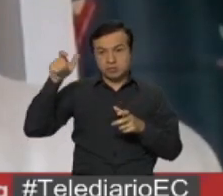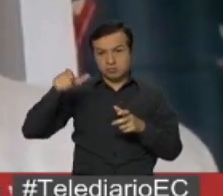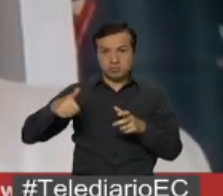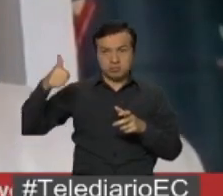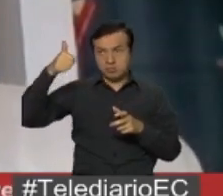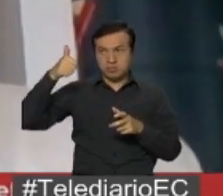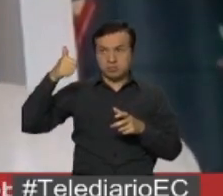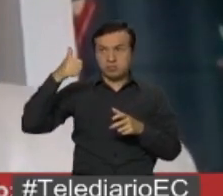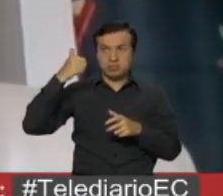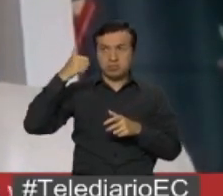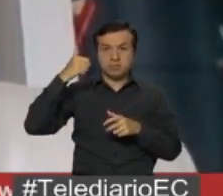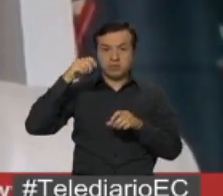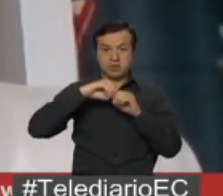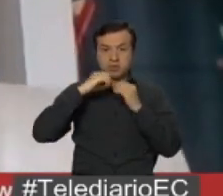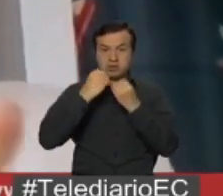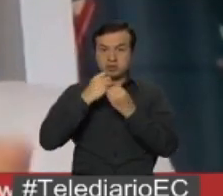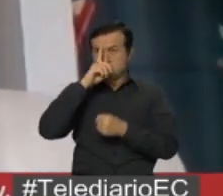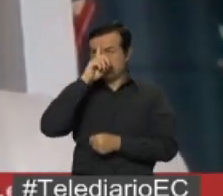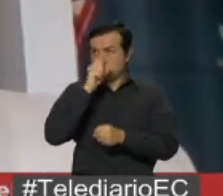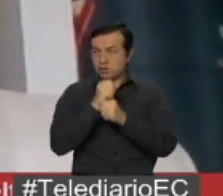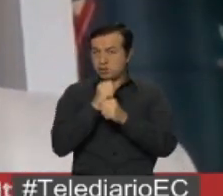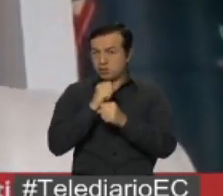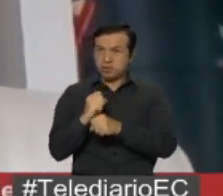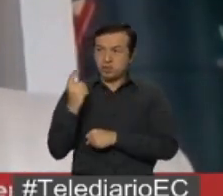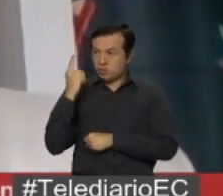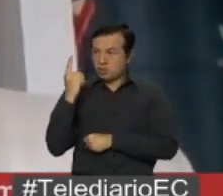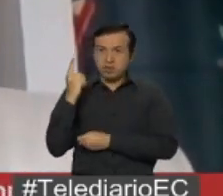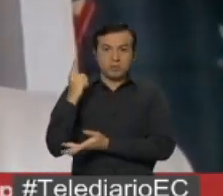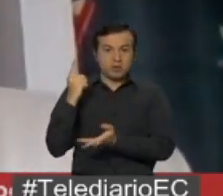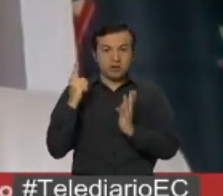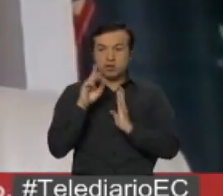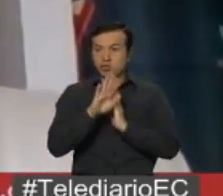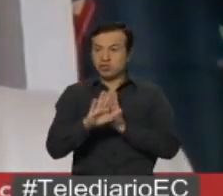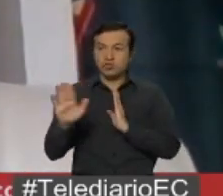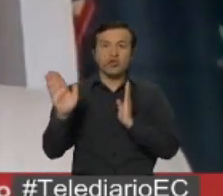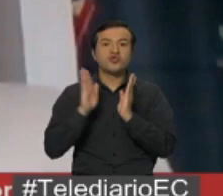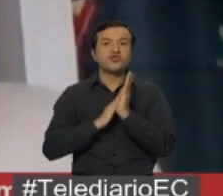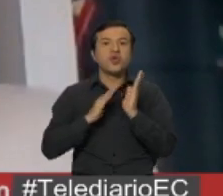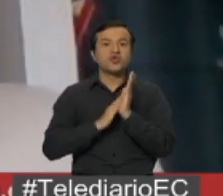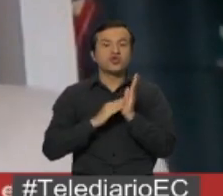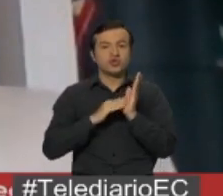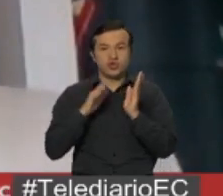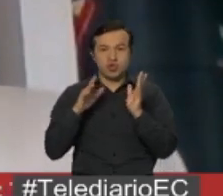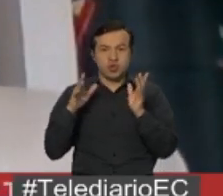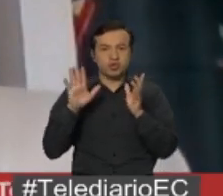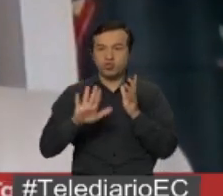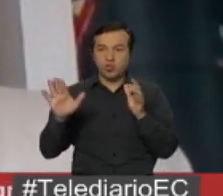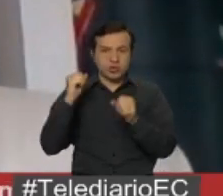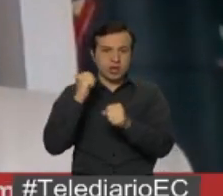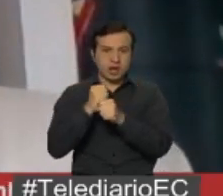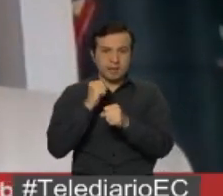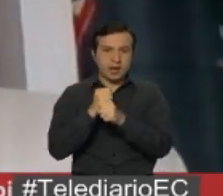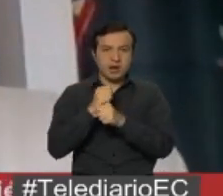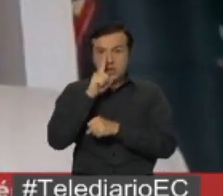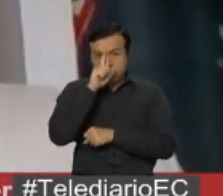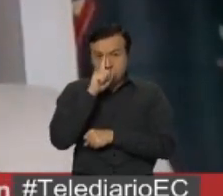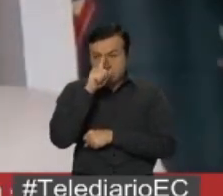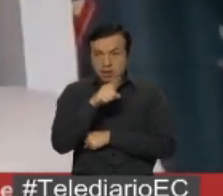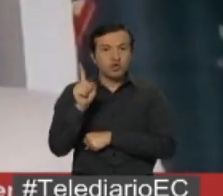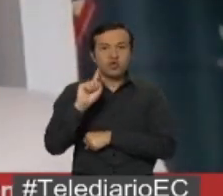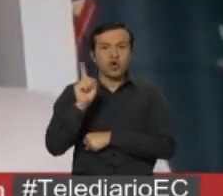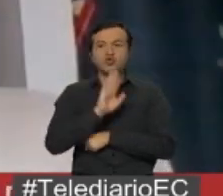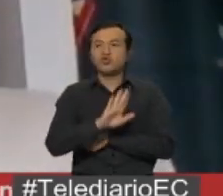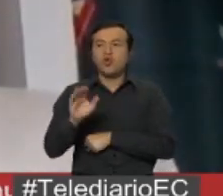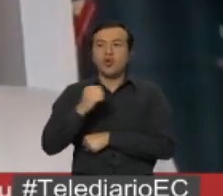relación laboral con la organización pero quienes participan de ellas son los socios entonces hay temas puntuales que nos preocupan